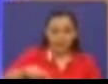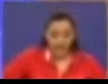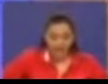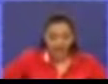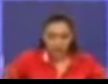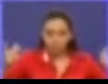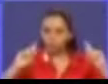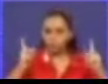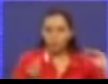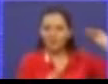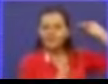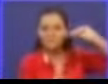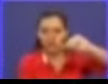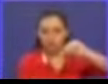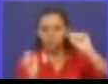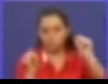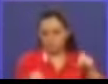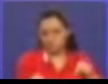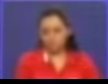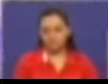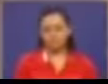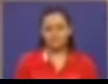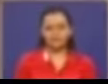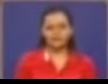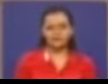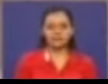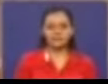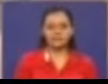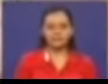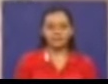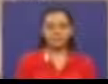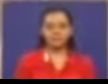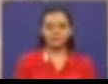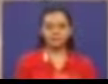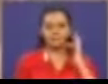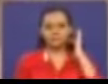al país del futuro, compañeros. Por fin,